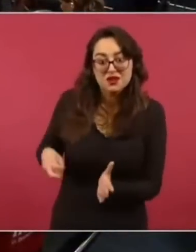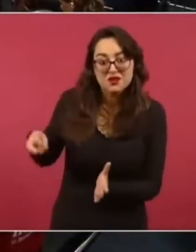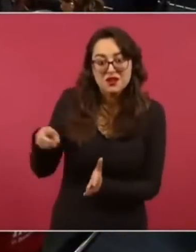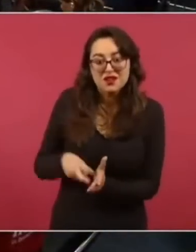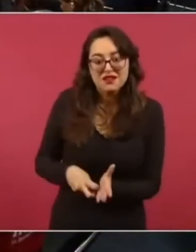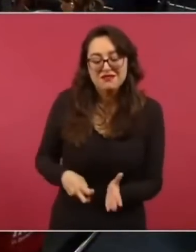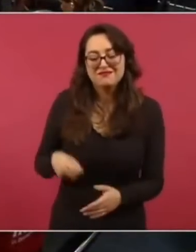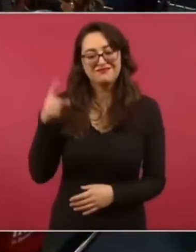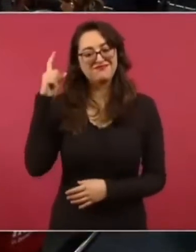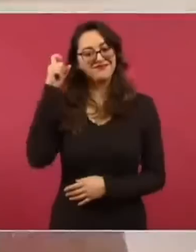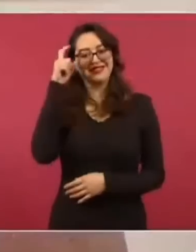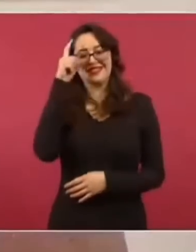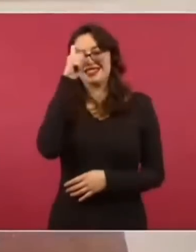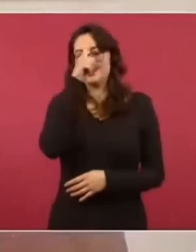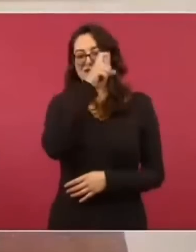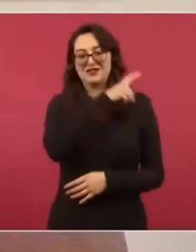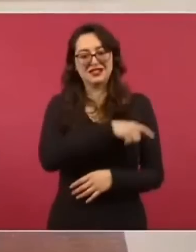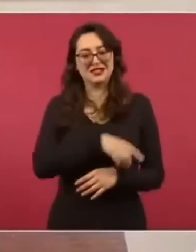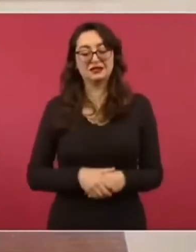en la parte política.